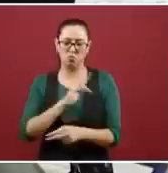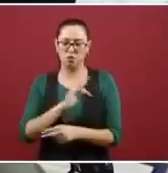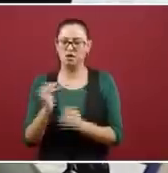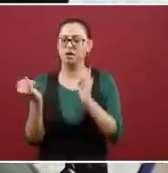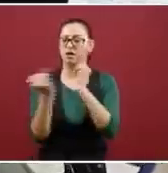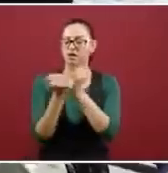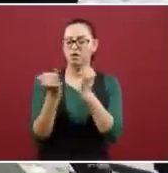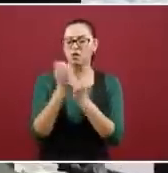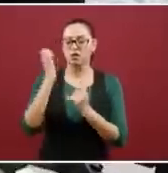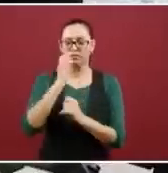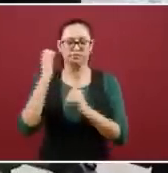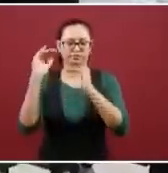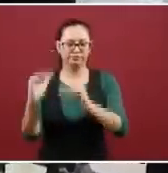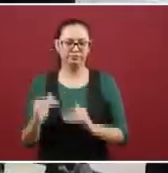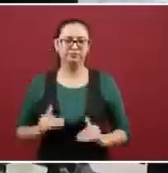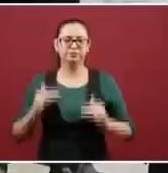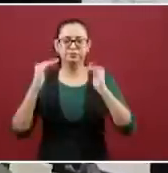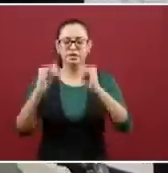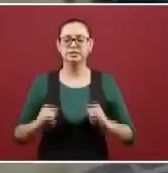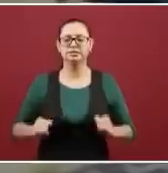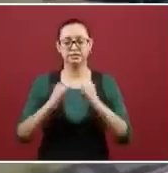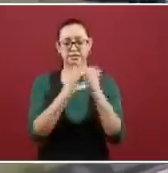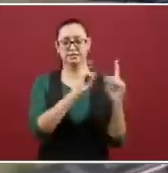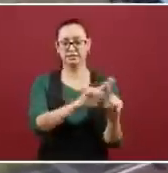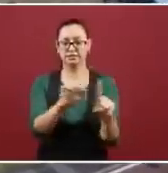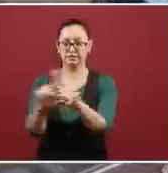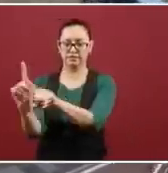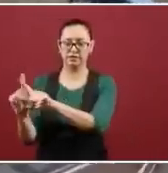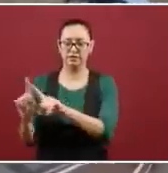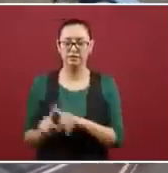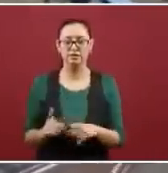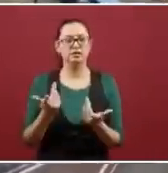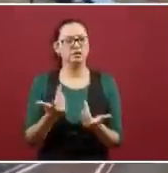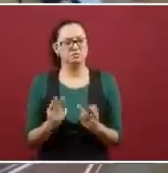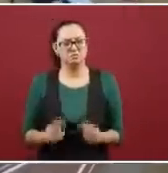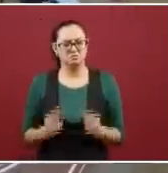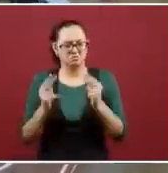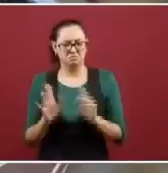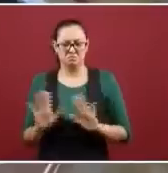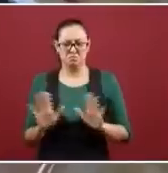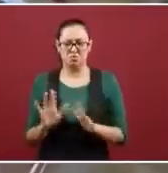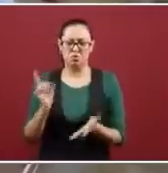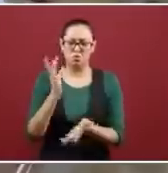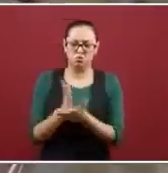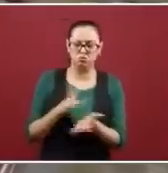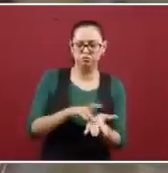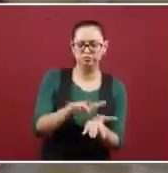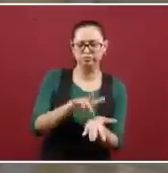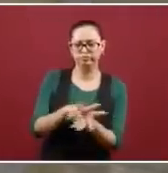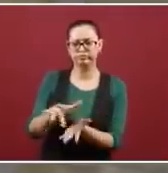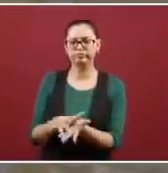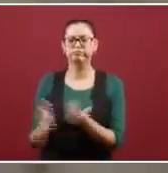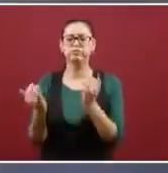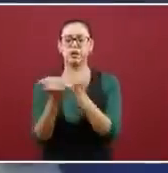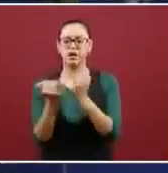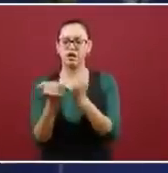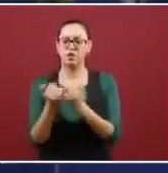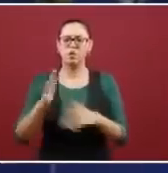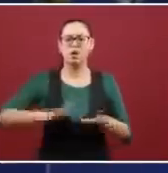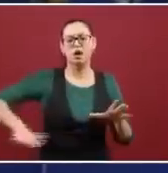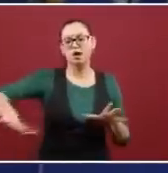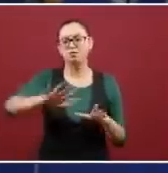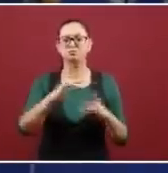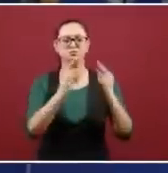academia, dependencias del gobierno federal y organismos aeronáuticos sin fines de lucro, mediante el otorgamiento de espacios de exposición